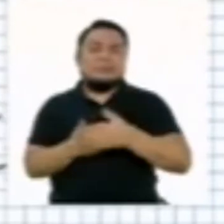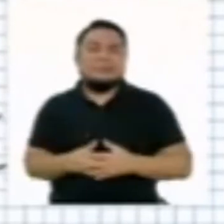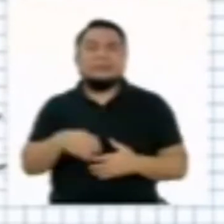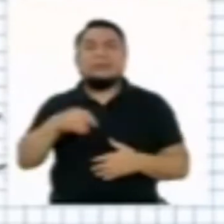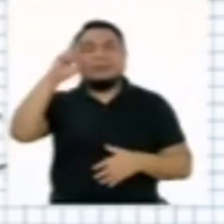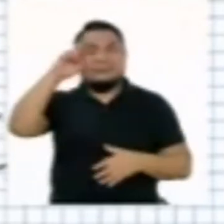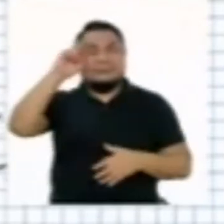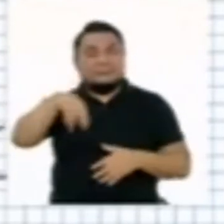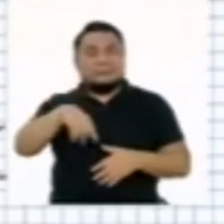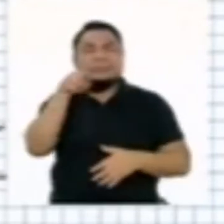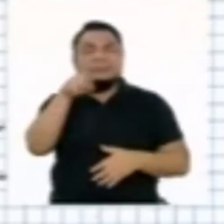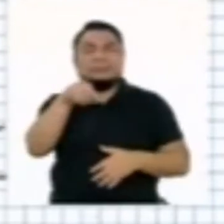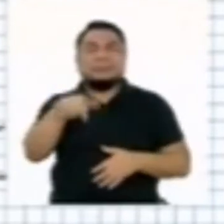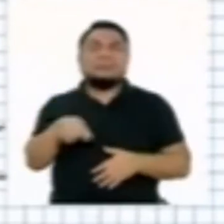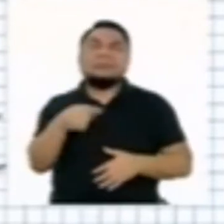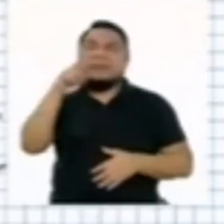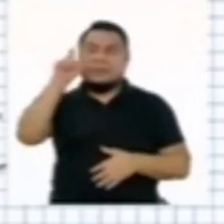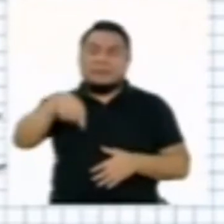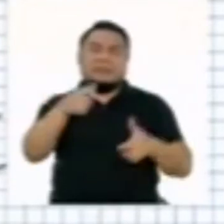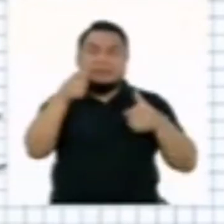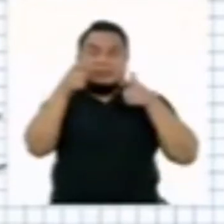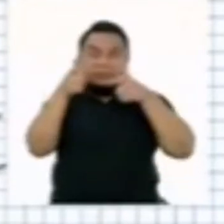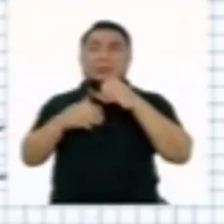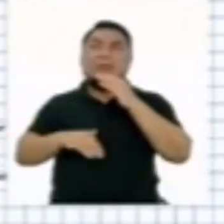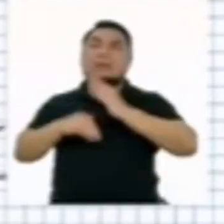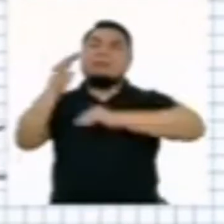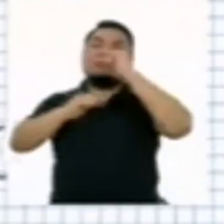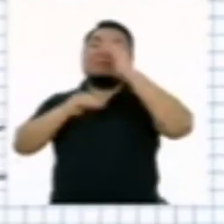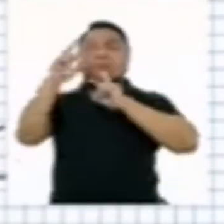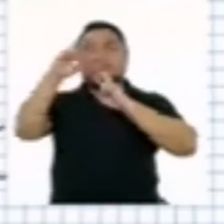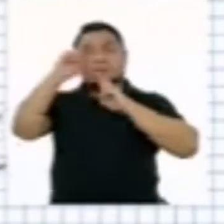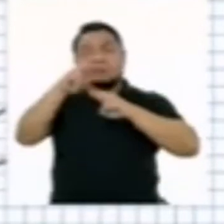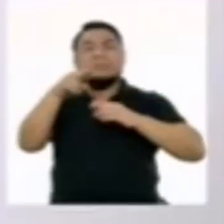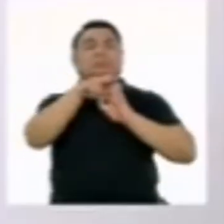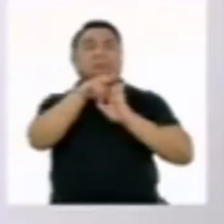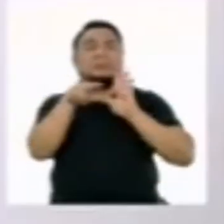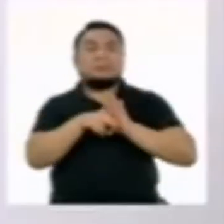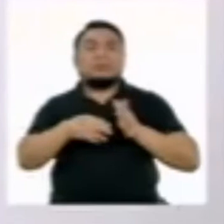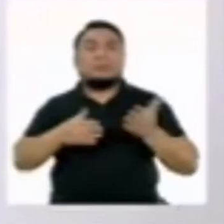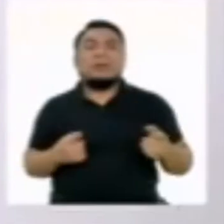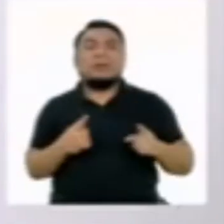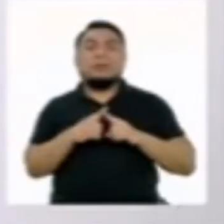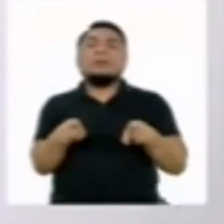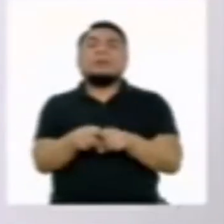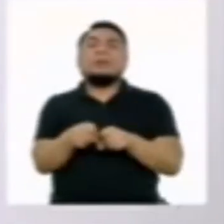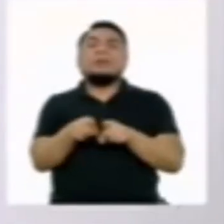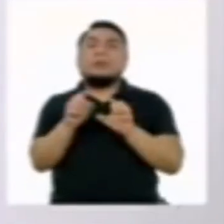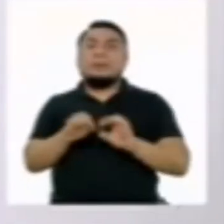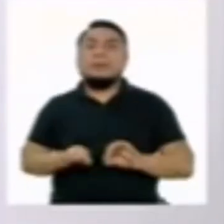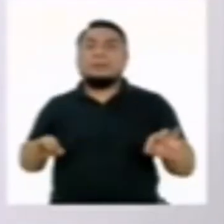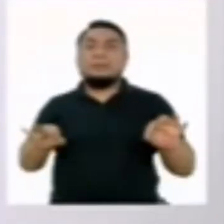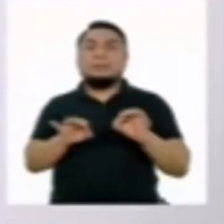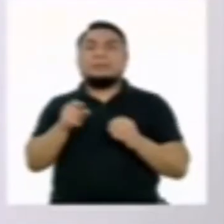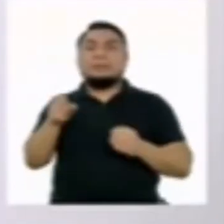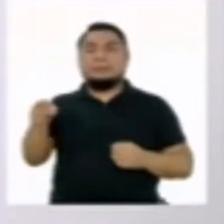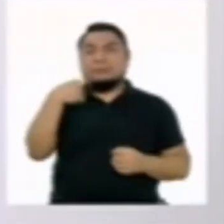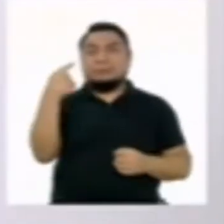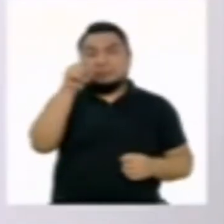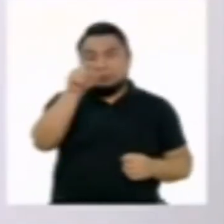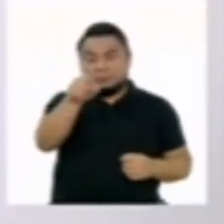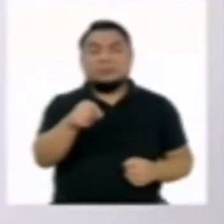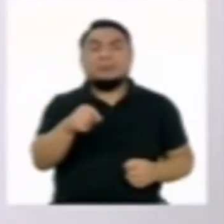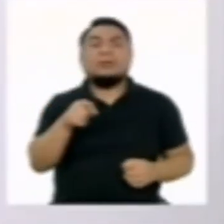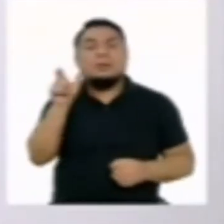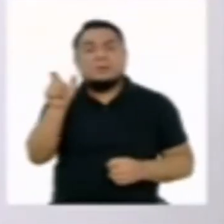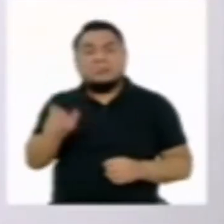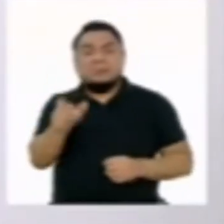Es cierto, es necesario que se supervise que las constructoras respeten las normas, pero también es importante que, como tú,